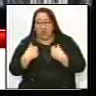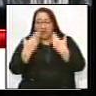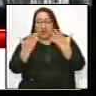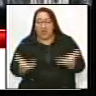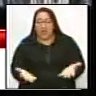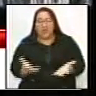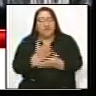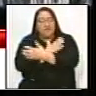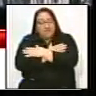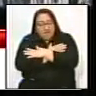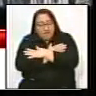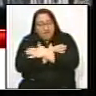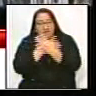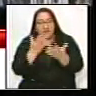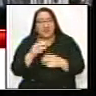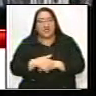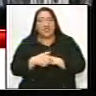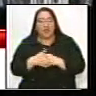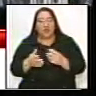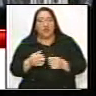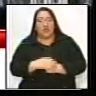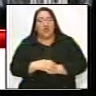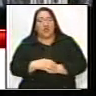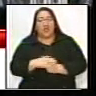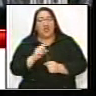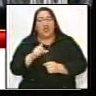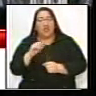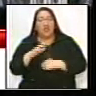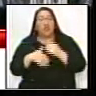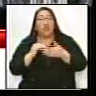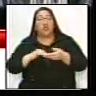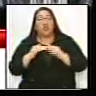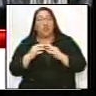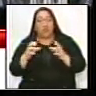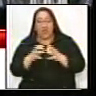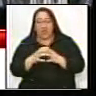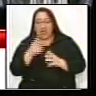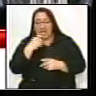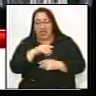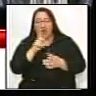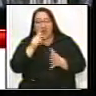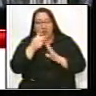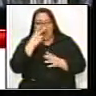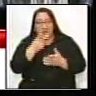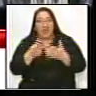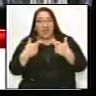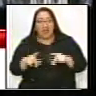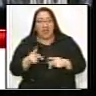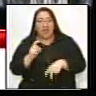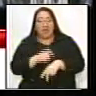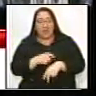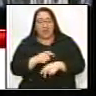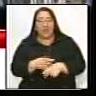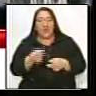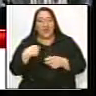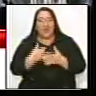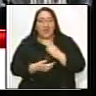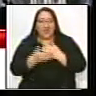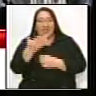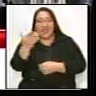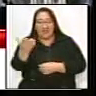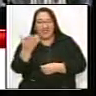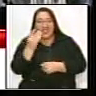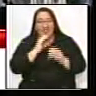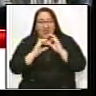un afectuoso saludo a Benuco Landeo y a su comunidad, que ellos van a ver este video en el momento en que nosotros les enviemos